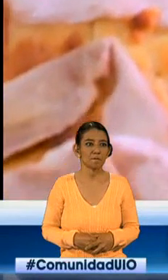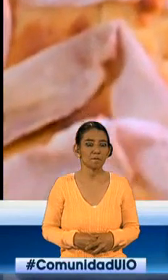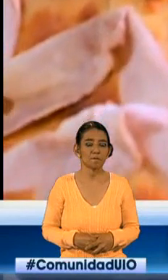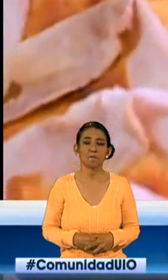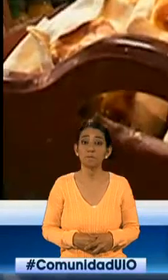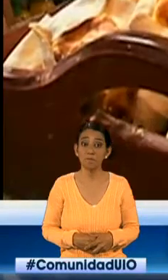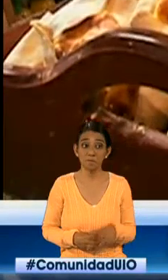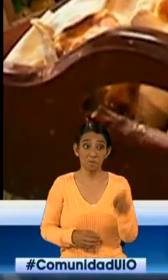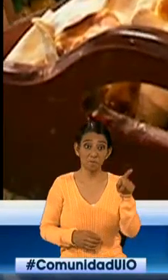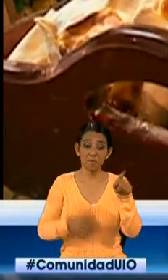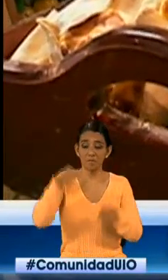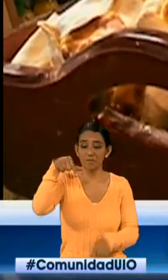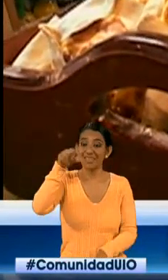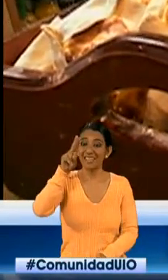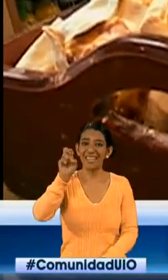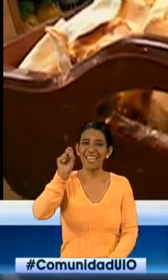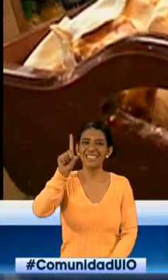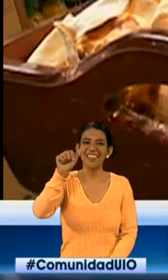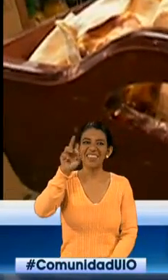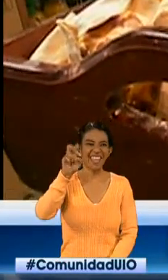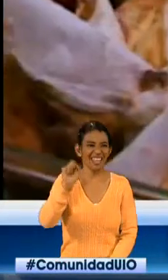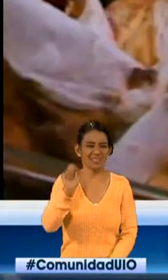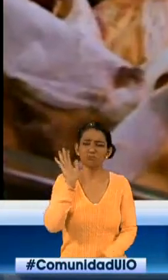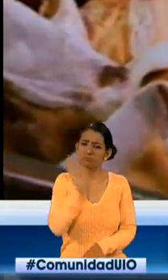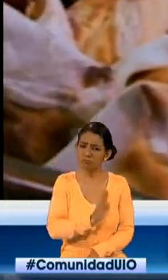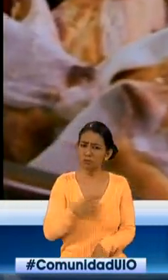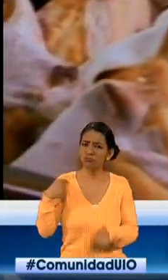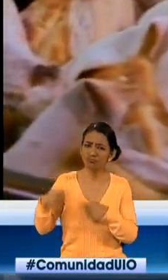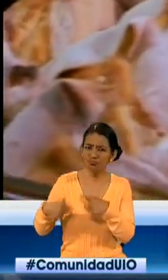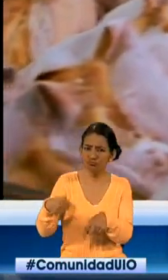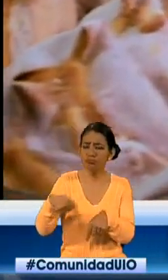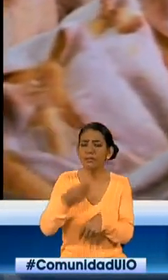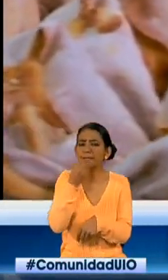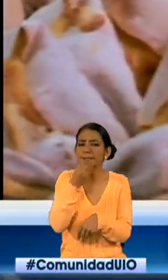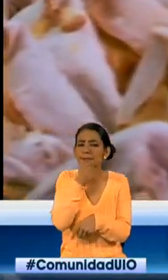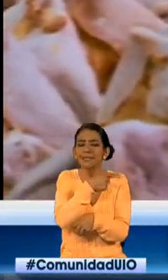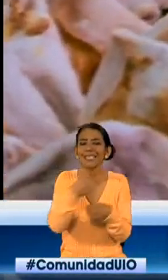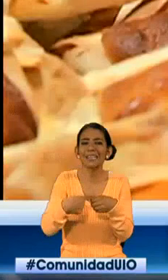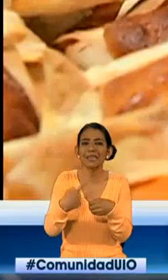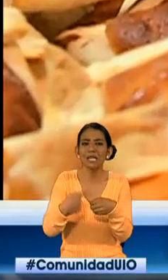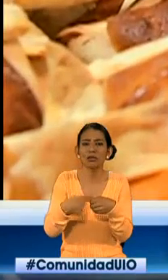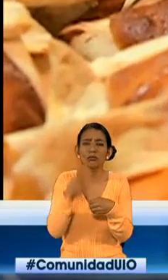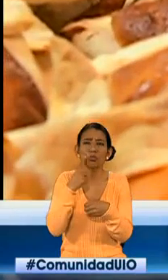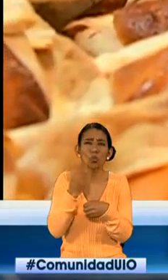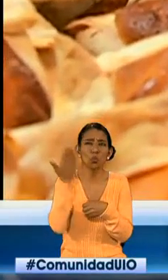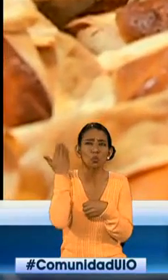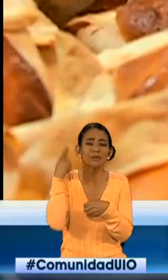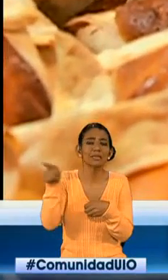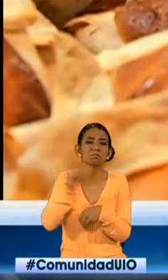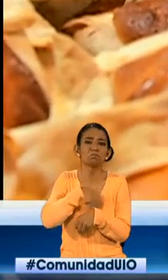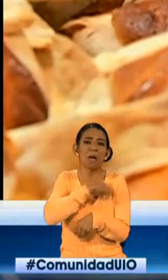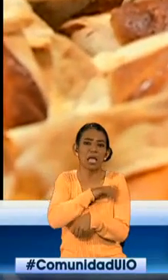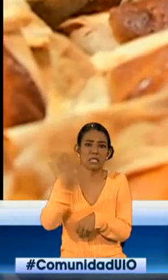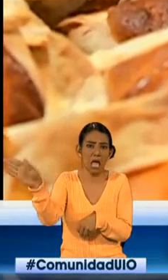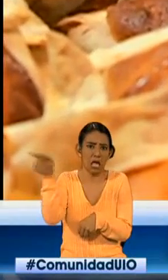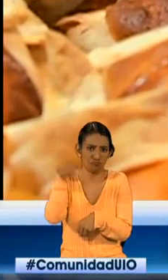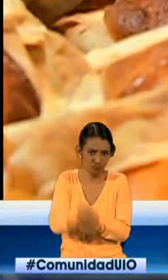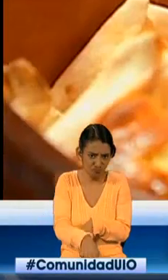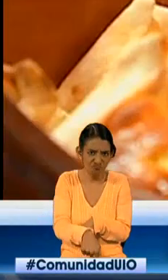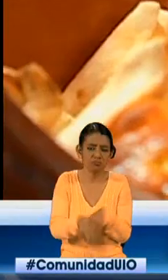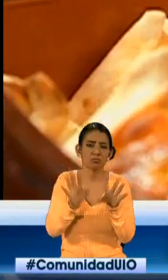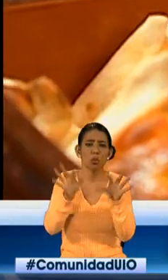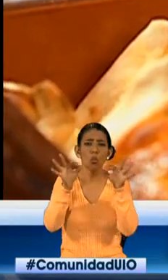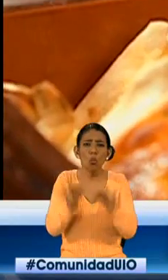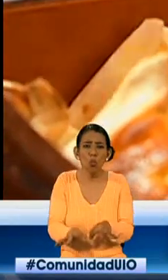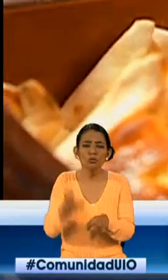Las quesadillas, este tradicional bocadillo quiteño, según datos históricos, es un postre proveniente de España, platillo originario por casualidad en las